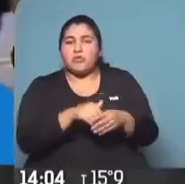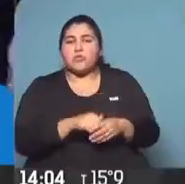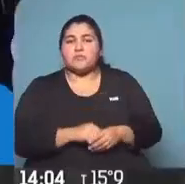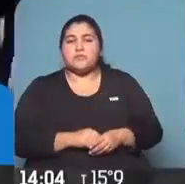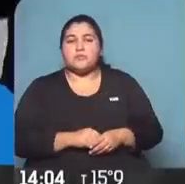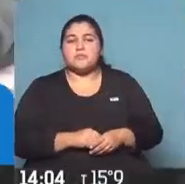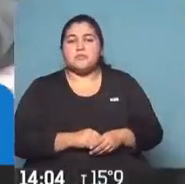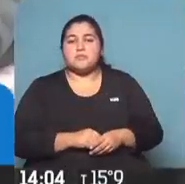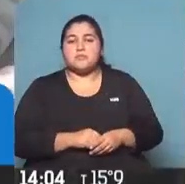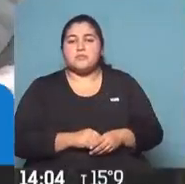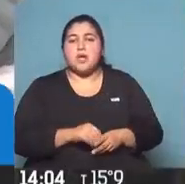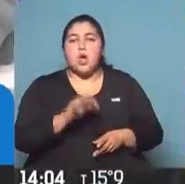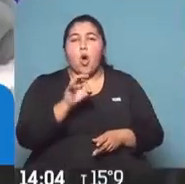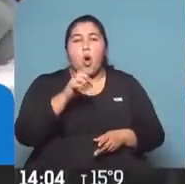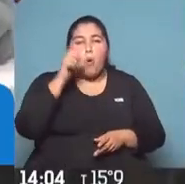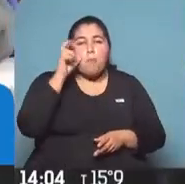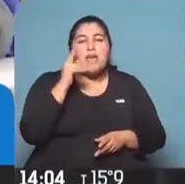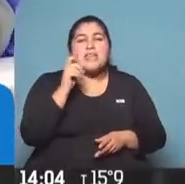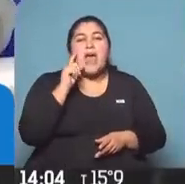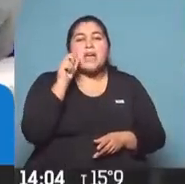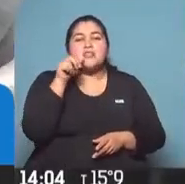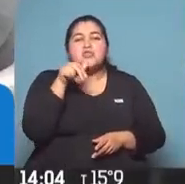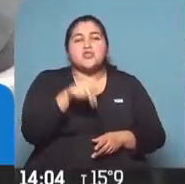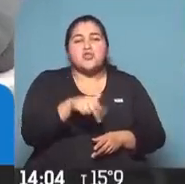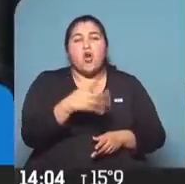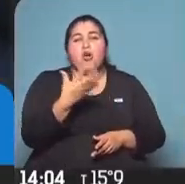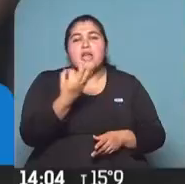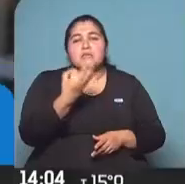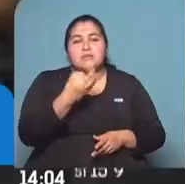operaciones especiales metros contadas